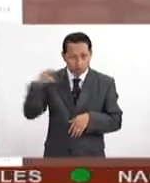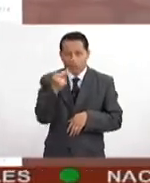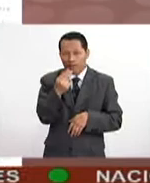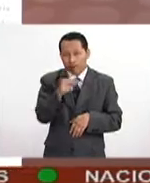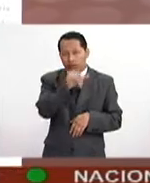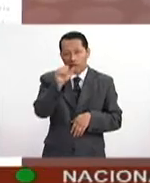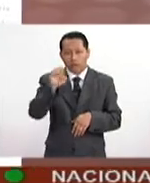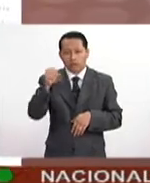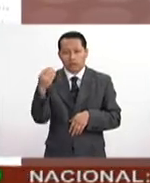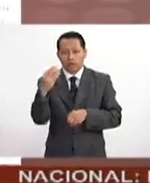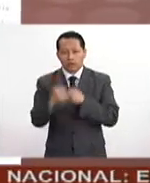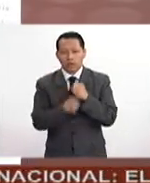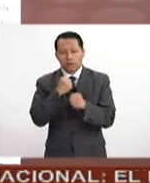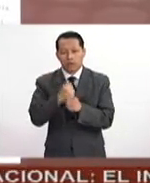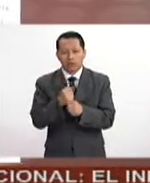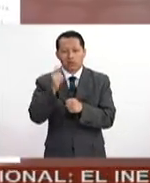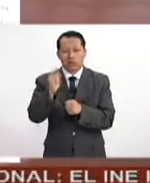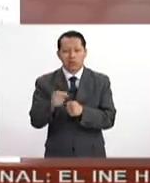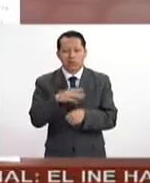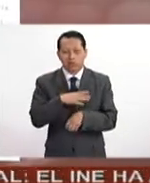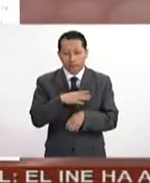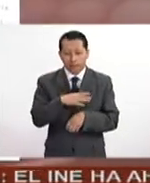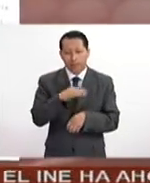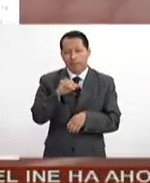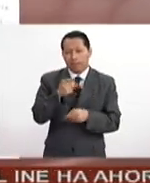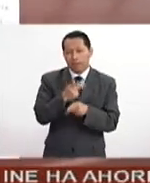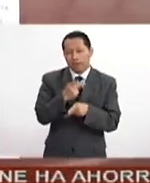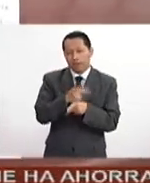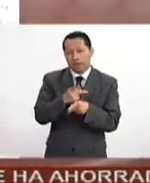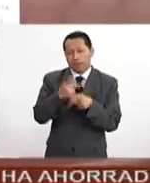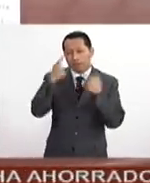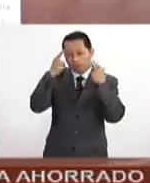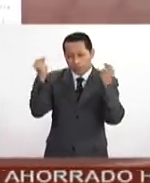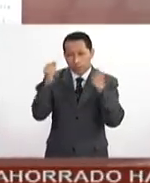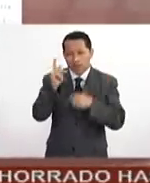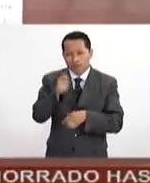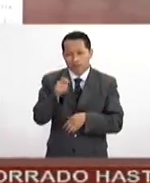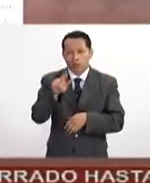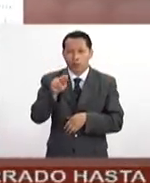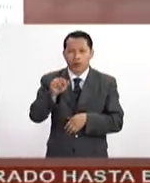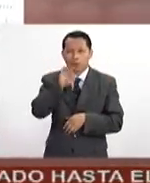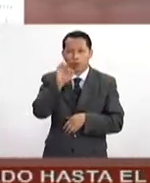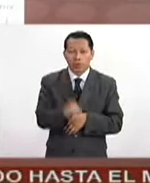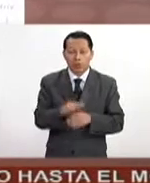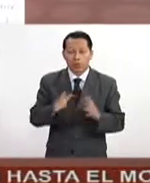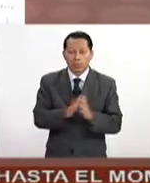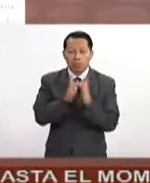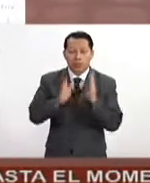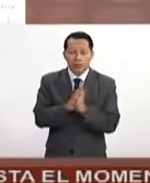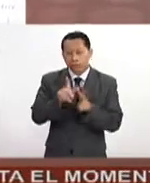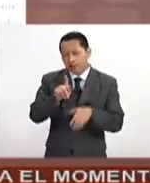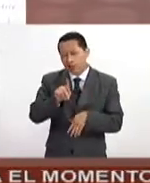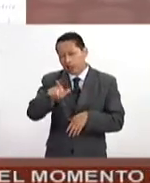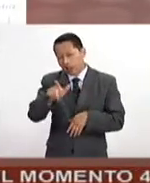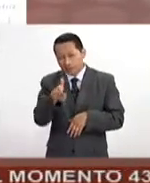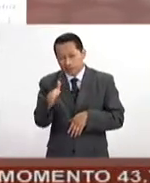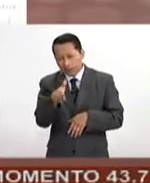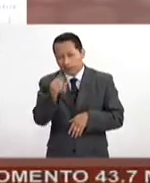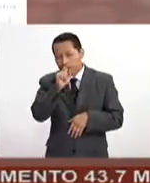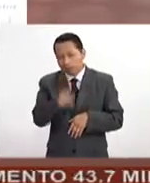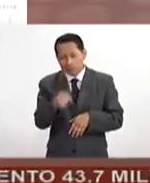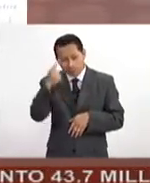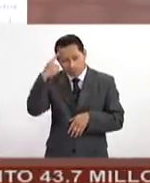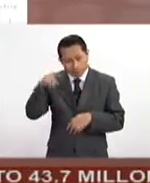25 y 64 años han terminado educación media superior. Tener 80% de participación, 77 algo, para